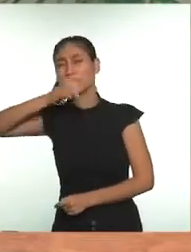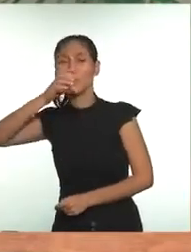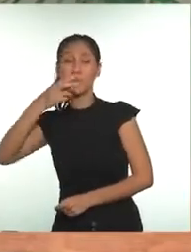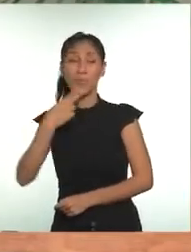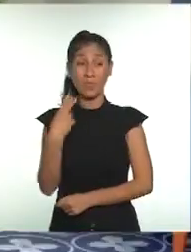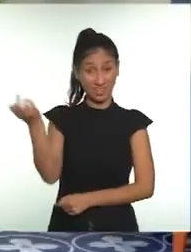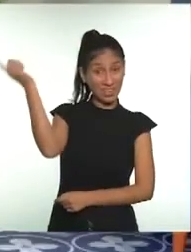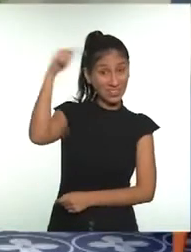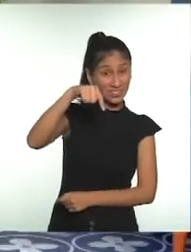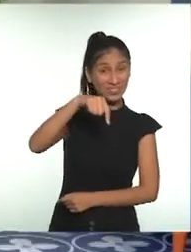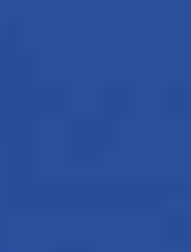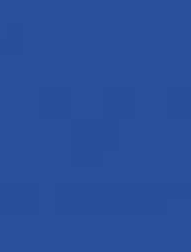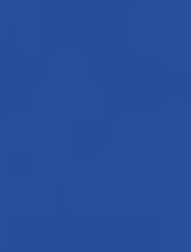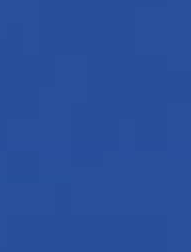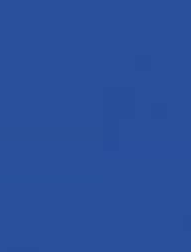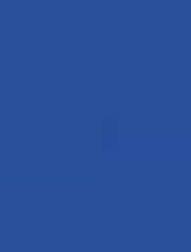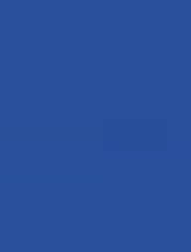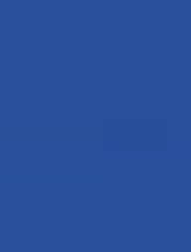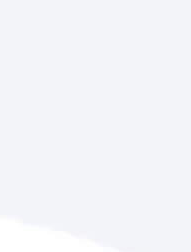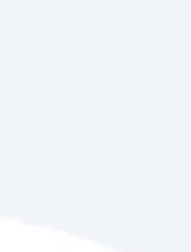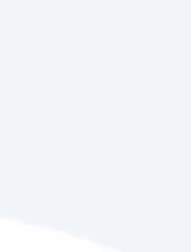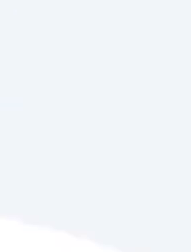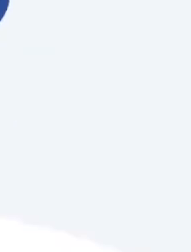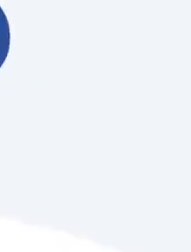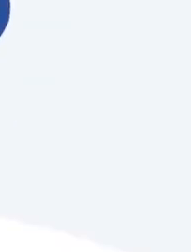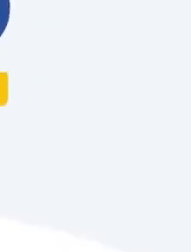de agua. ¡Ya volvemos!